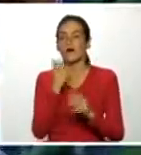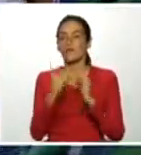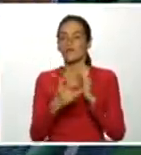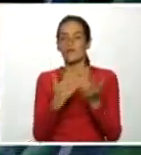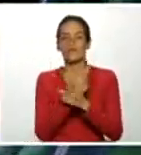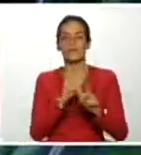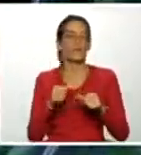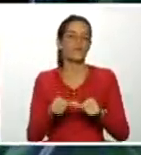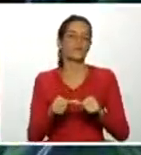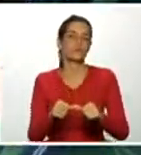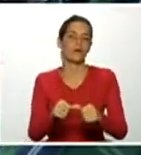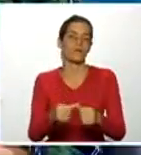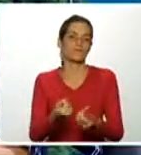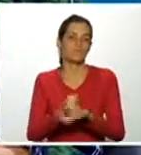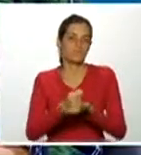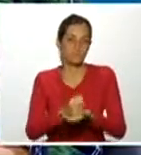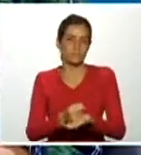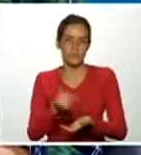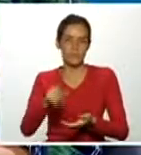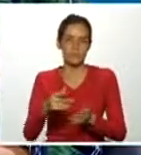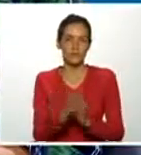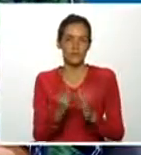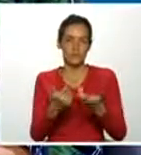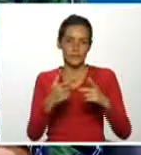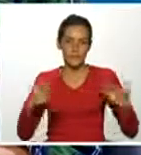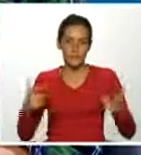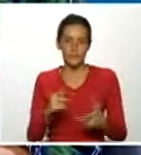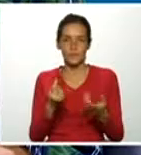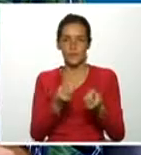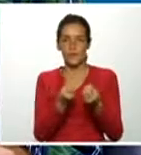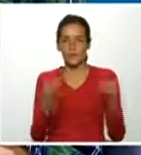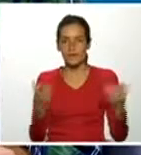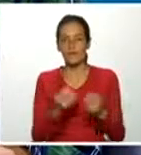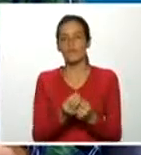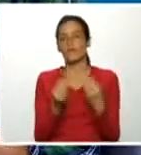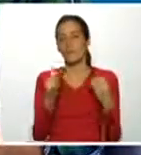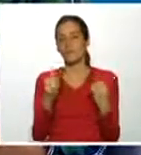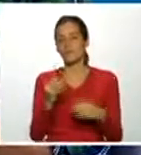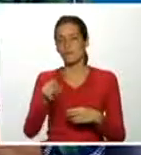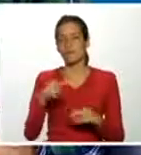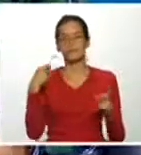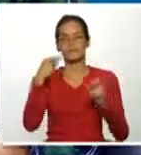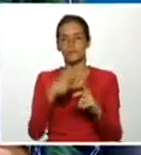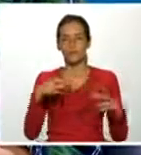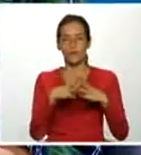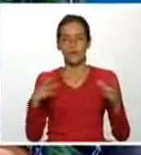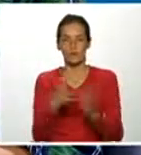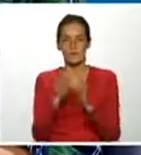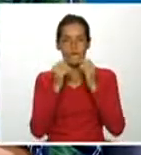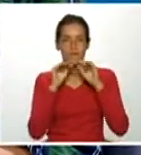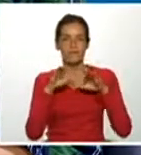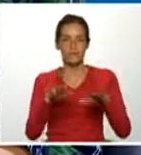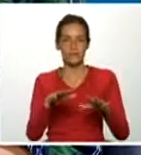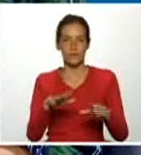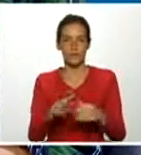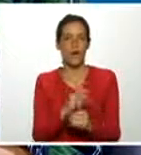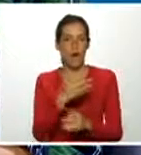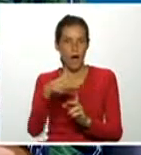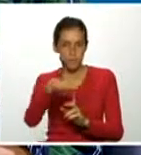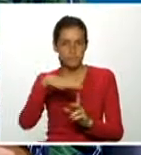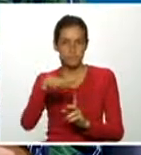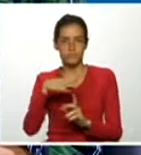queremos continuar aportando a su crecimiento cuantitativo y cualitativo en pro de todos los beneficios que redundan en el